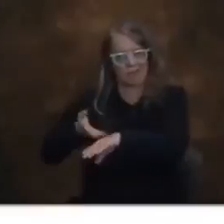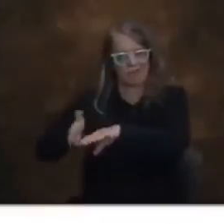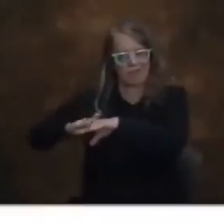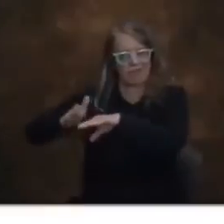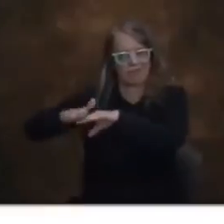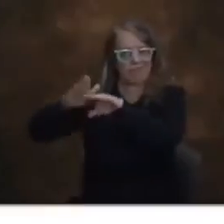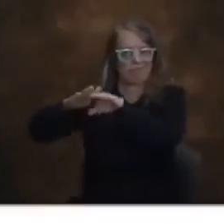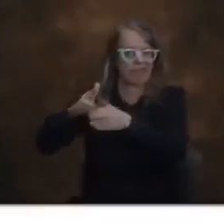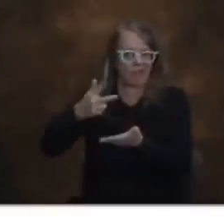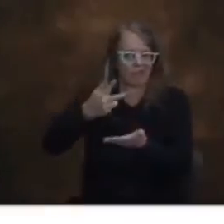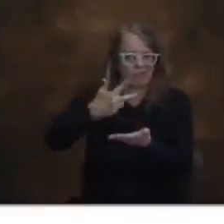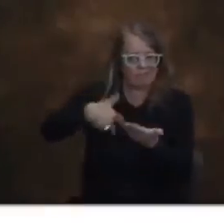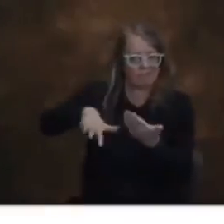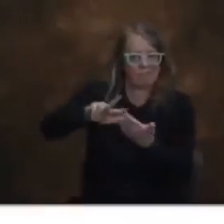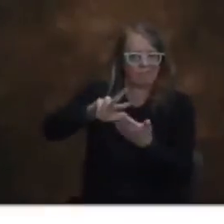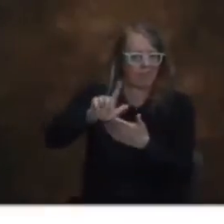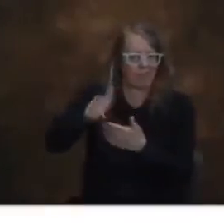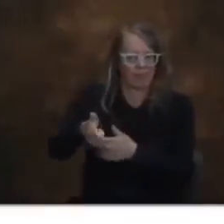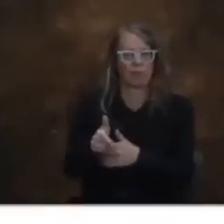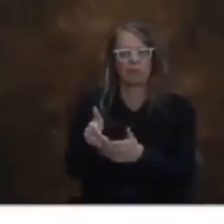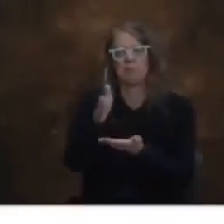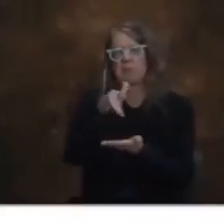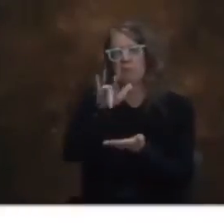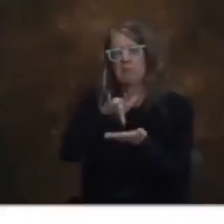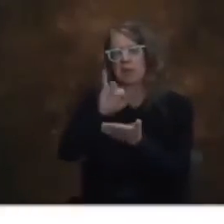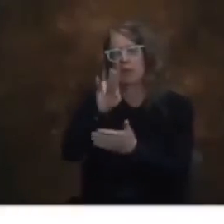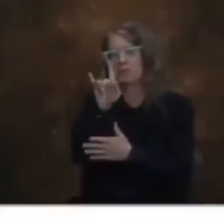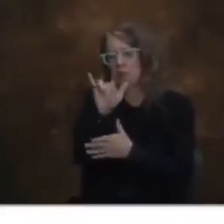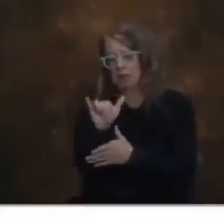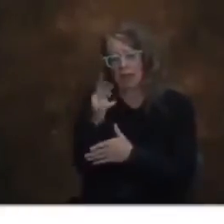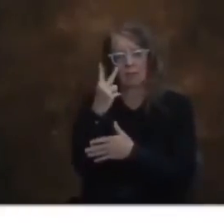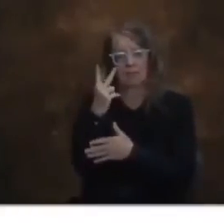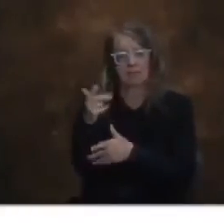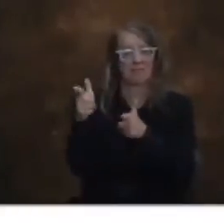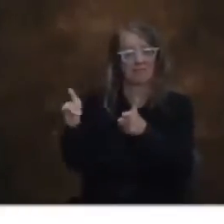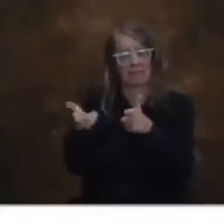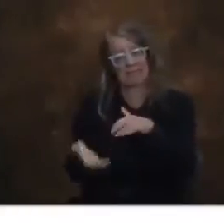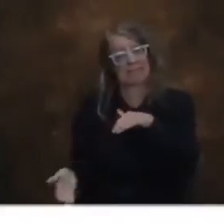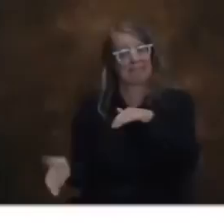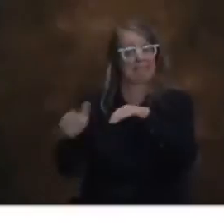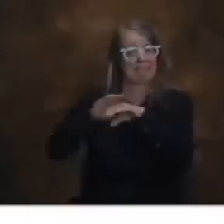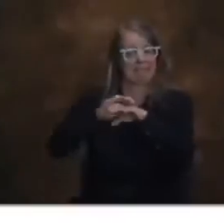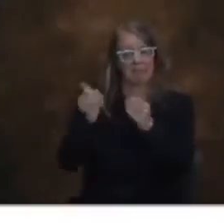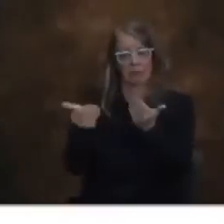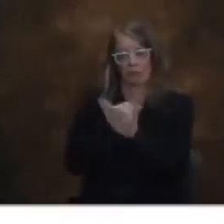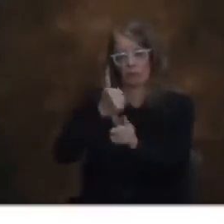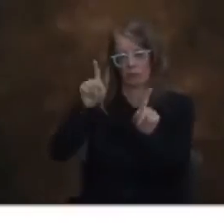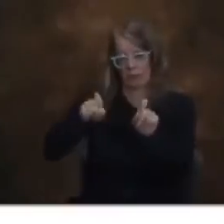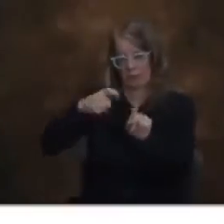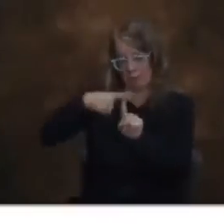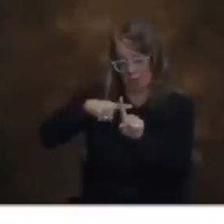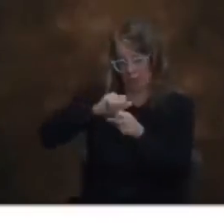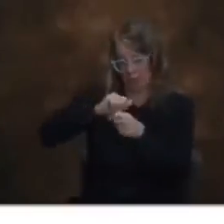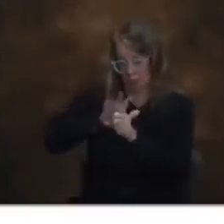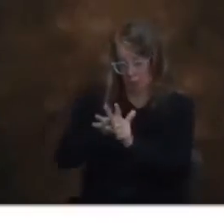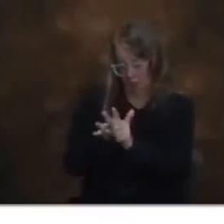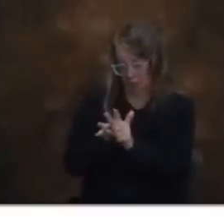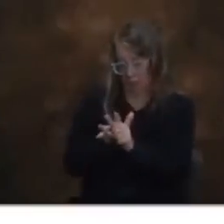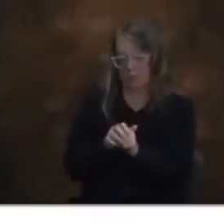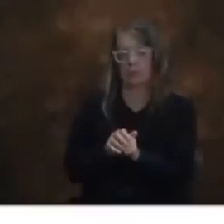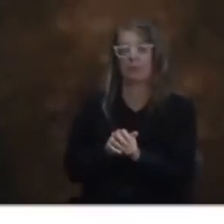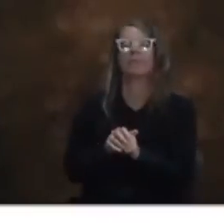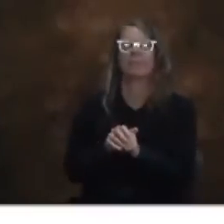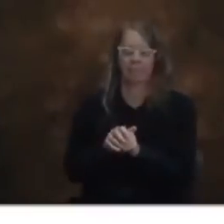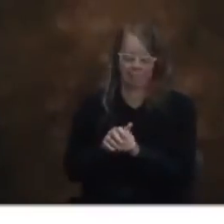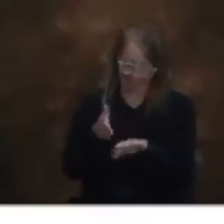a partir de mediados de julio vimos un aumento rápido de nuevos casos que es seguido que fue seguido rápidamente por un